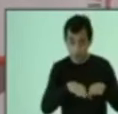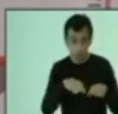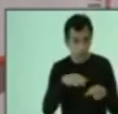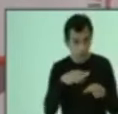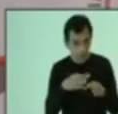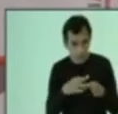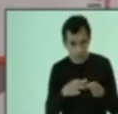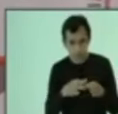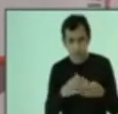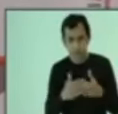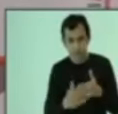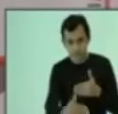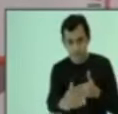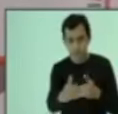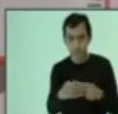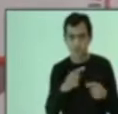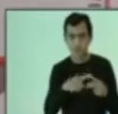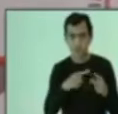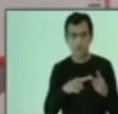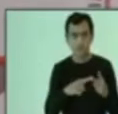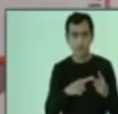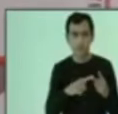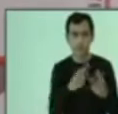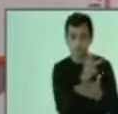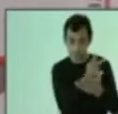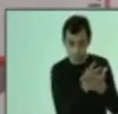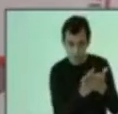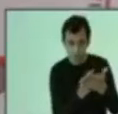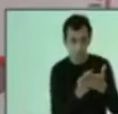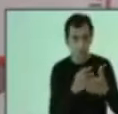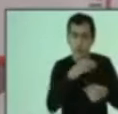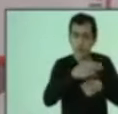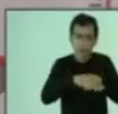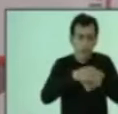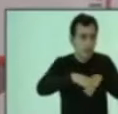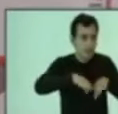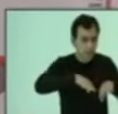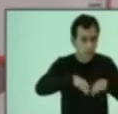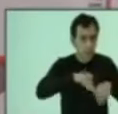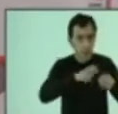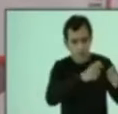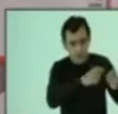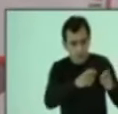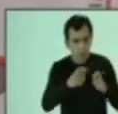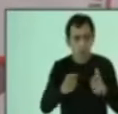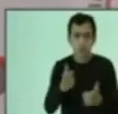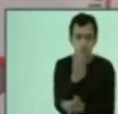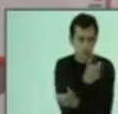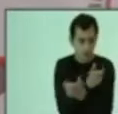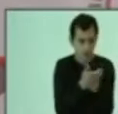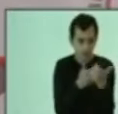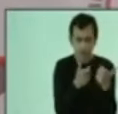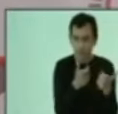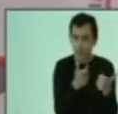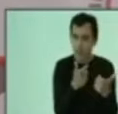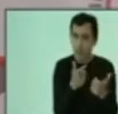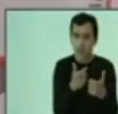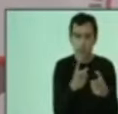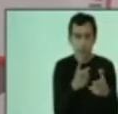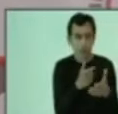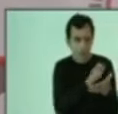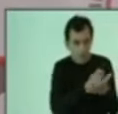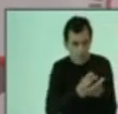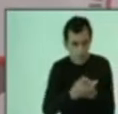permanentes. Estableceré programas de empleo temporal que permita la reactivación de la economía, el consumo y